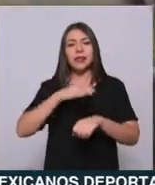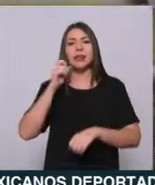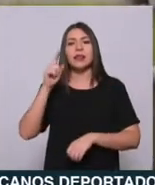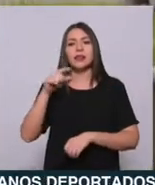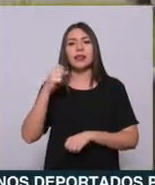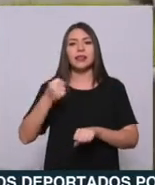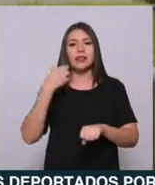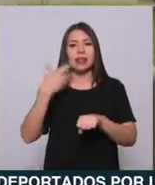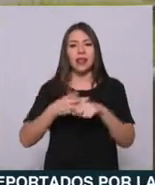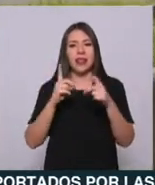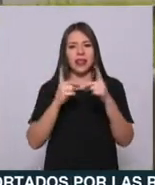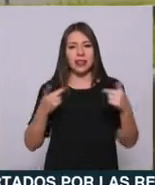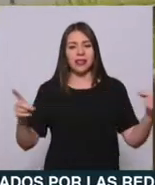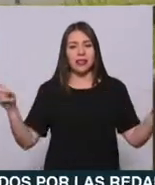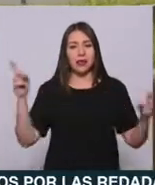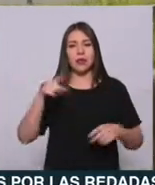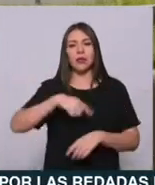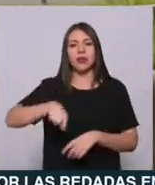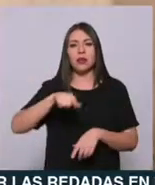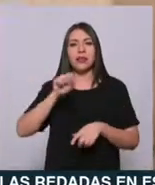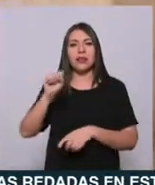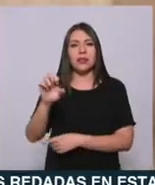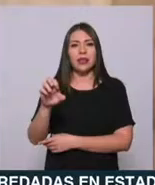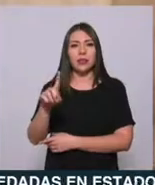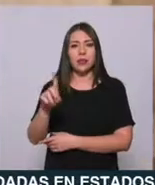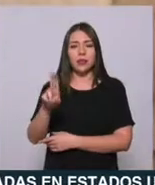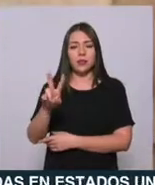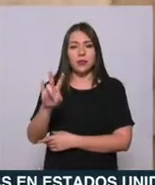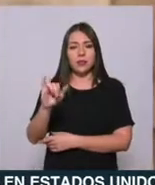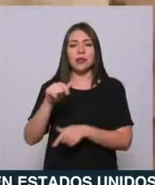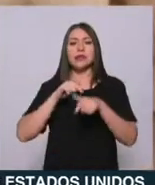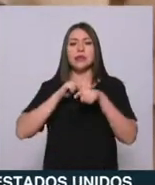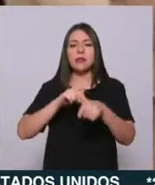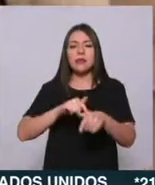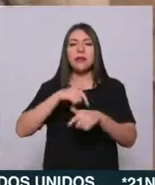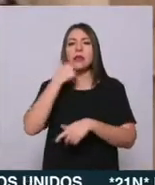Urbano continúa impulsando el programa de vivienda. Eric Pinto, 21 Noticias.